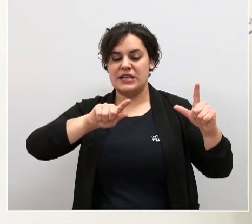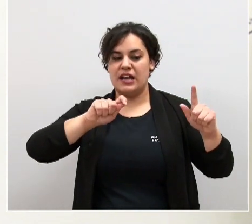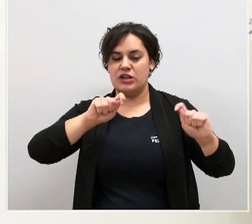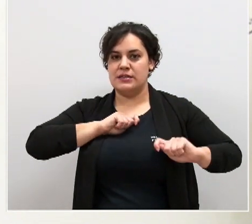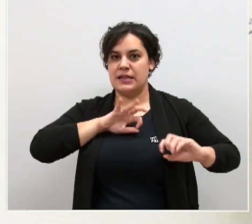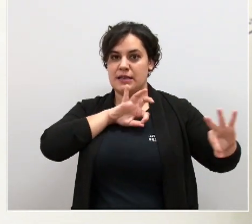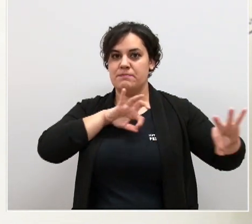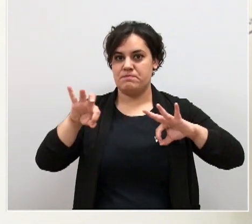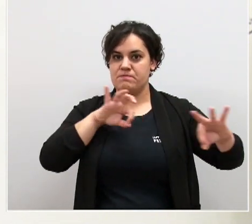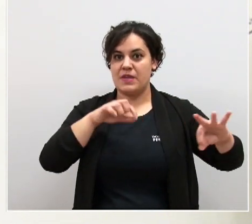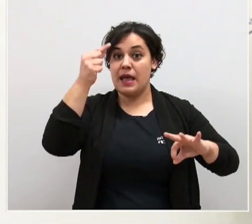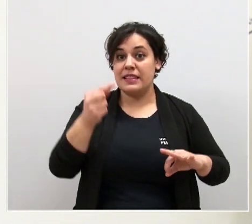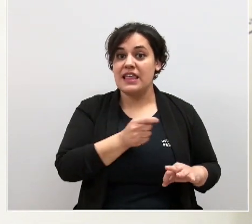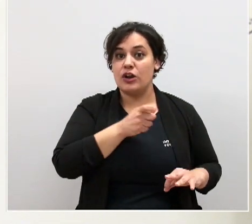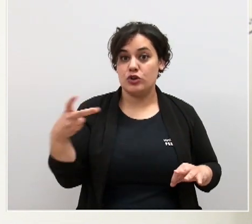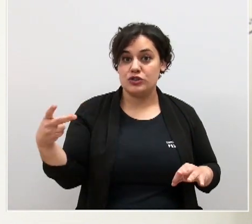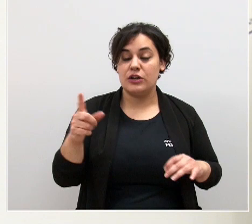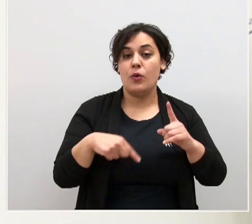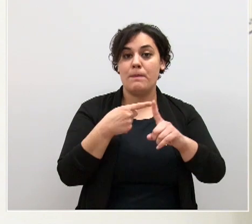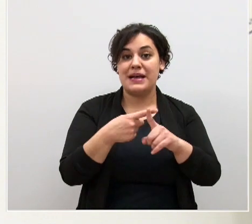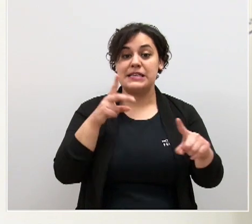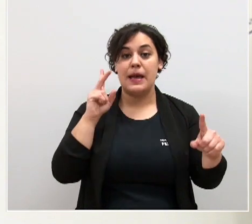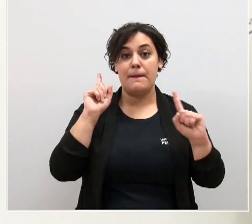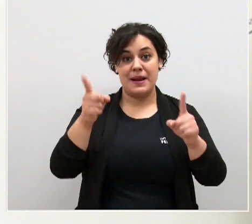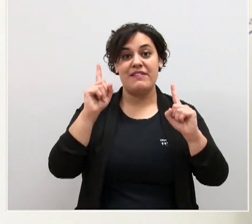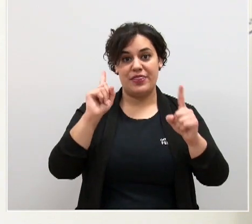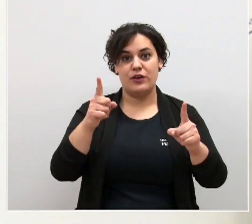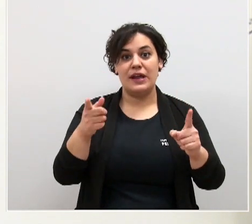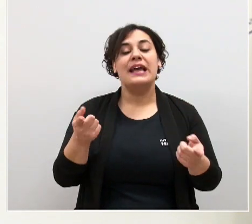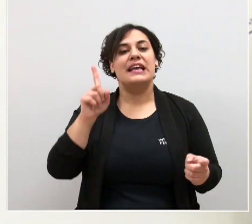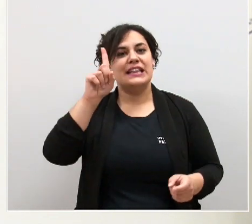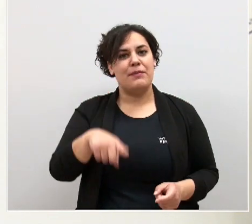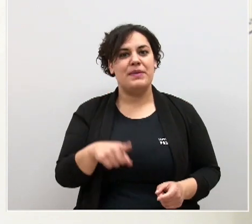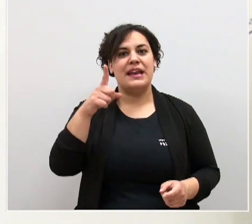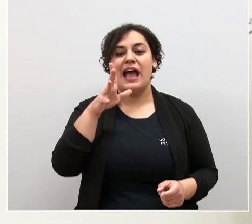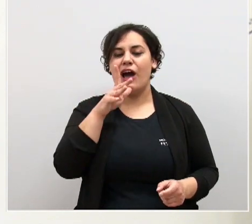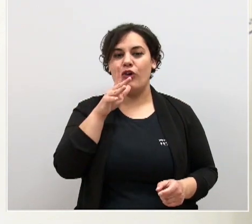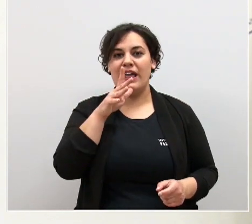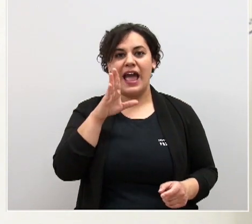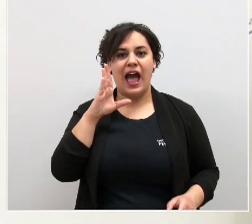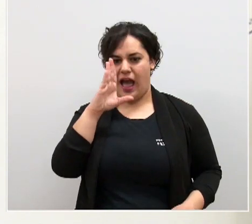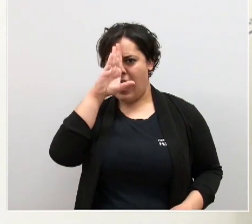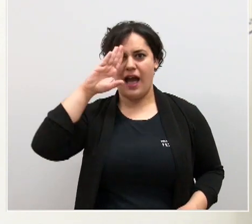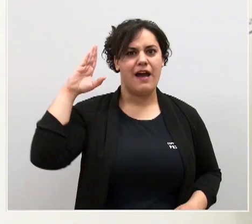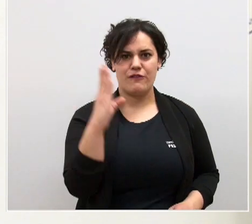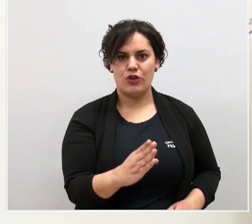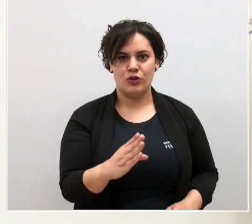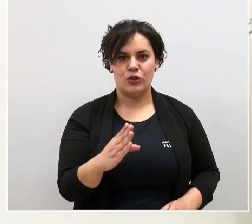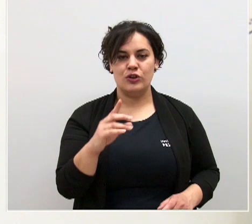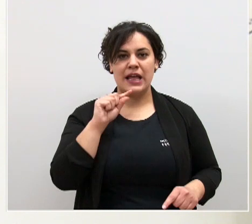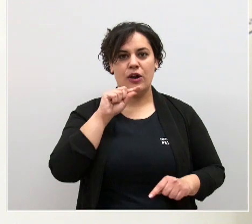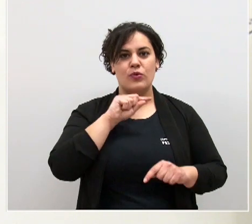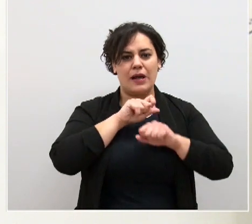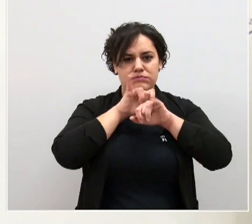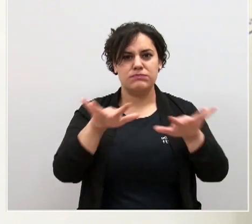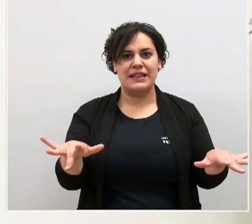diagnóstico y a nivel de protección, sino a nivel de cómo trabajar, ¿no? Y eso lo tenemos ya ganado. Es verdad que